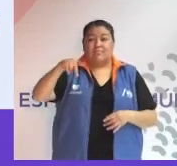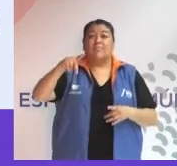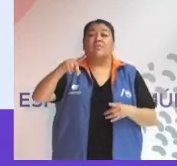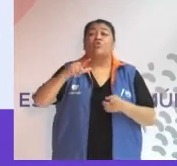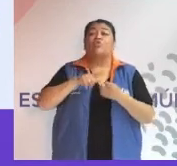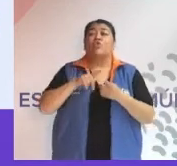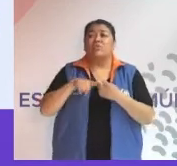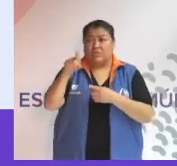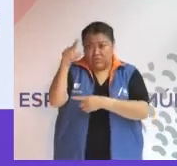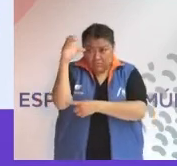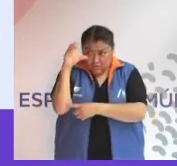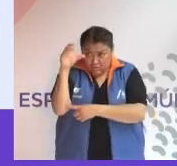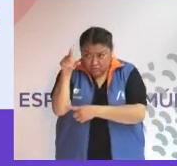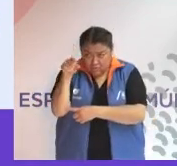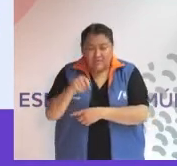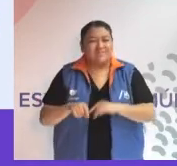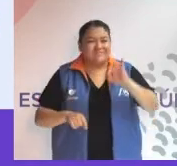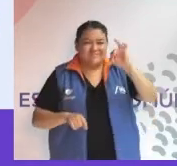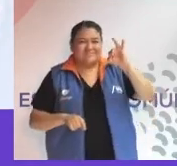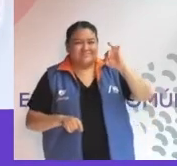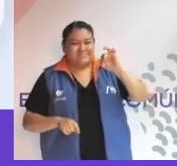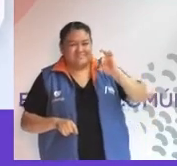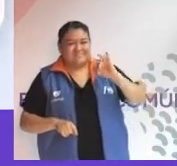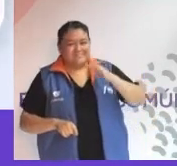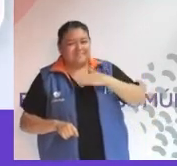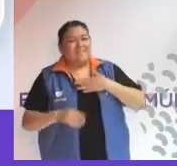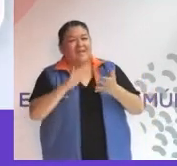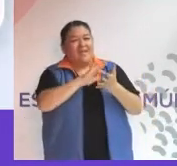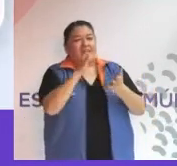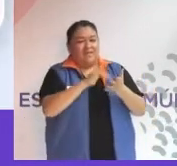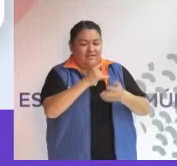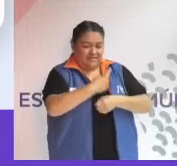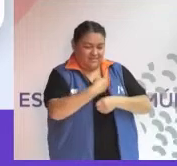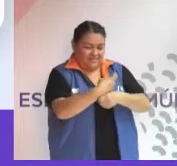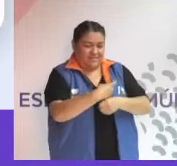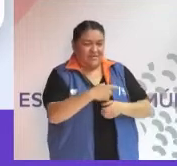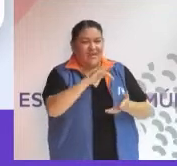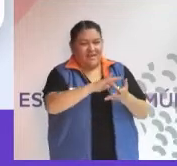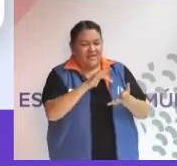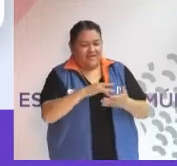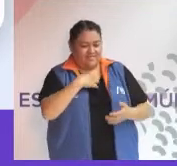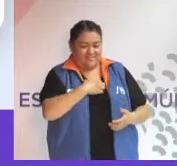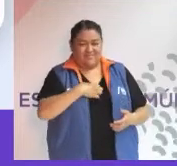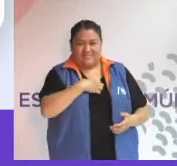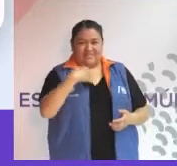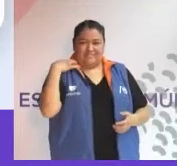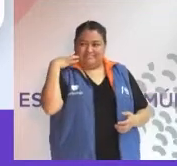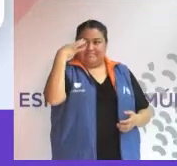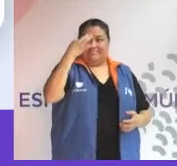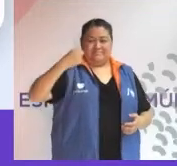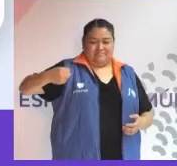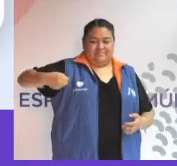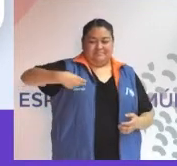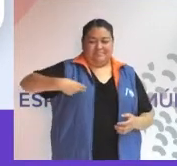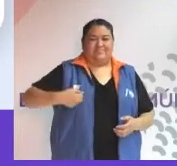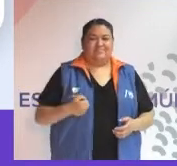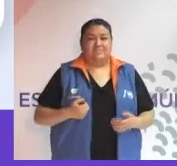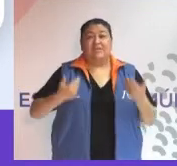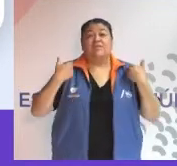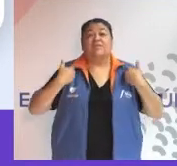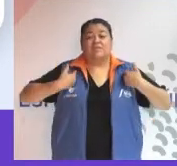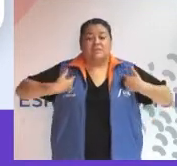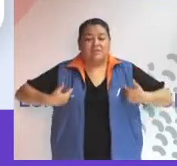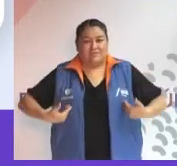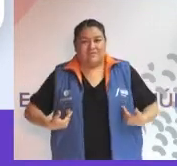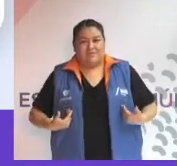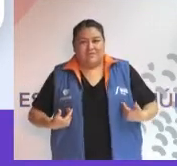John. Sí, muchas gracias por la invitación, me siento muy honrado. Yo